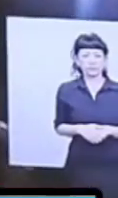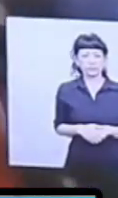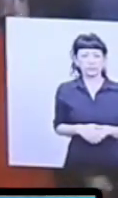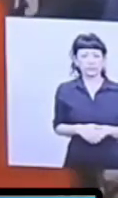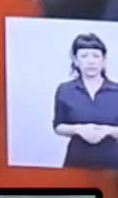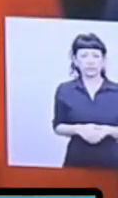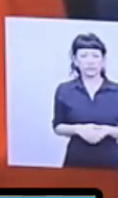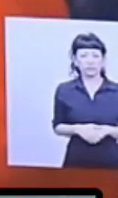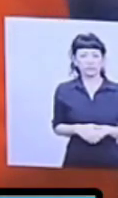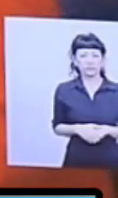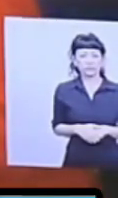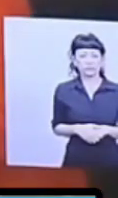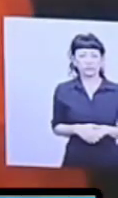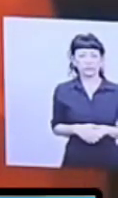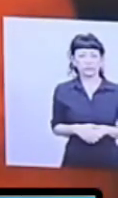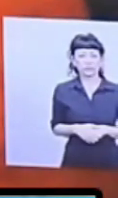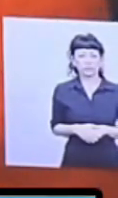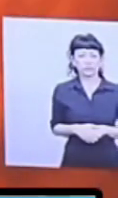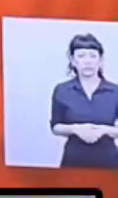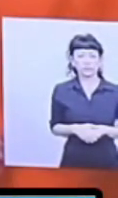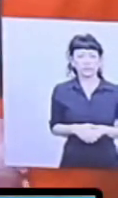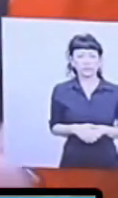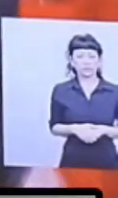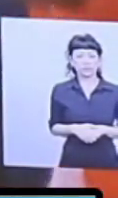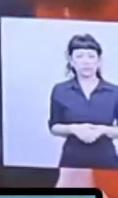cámaras porque son cámar